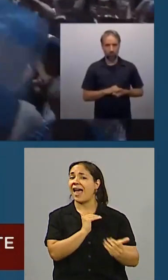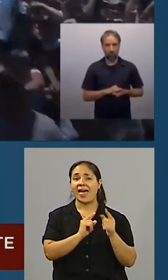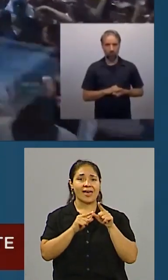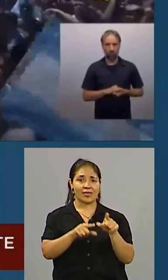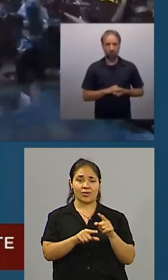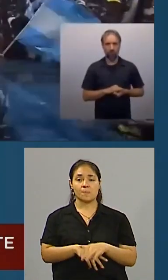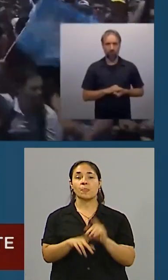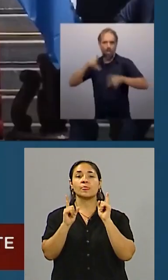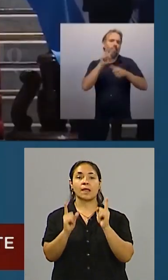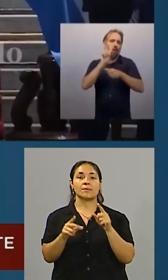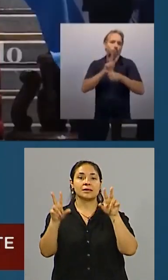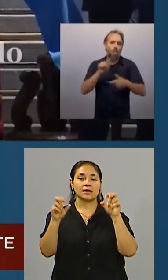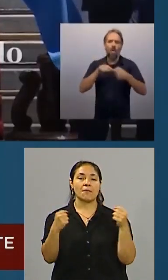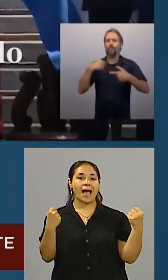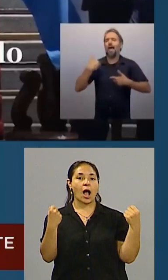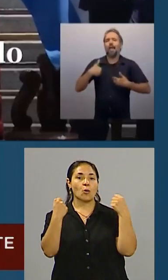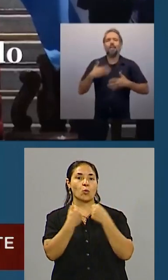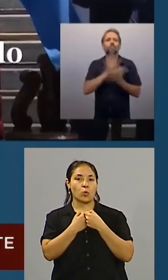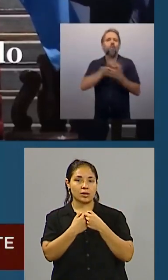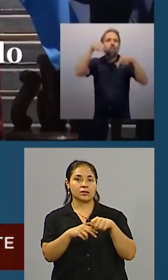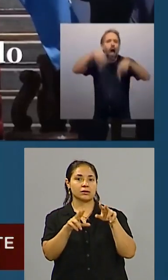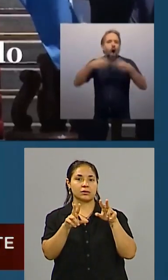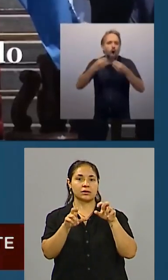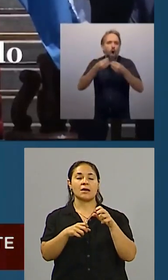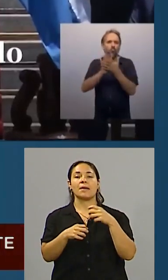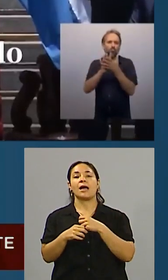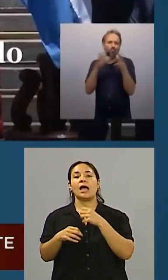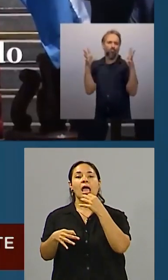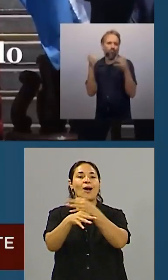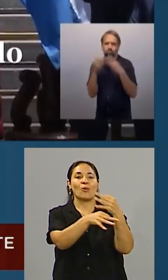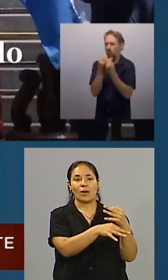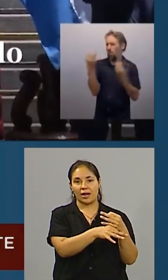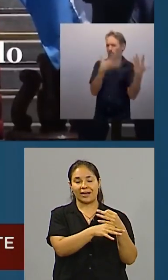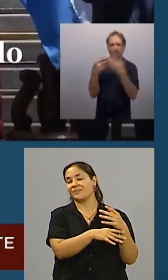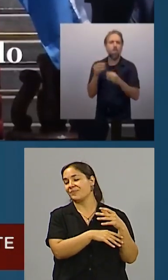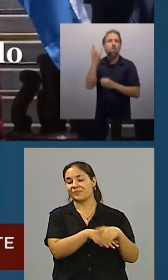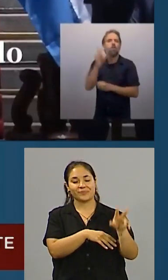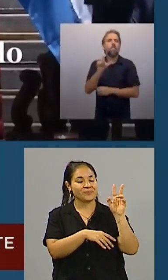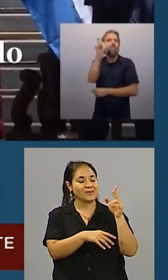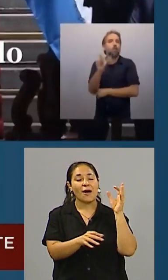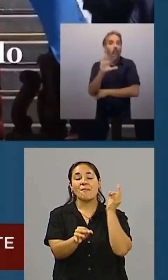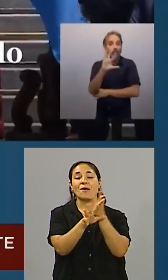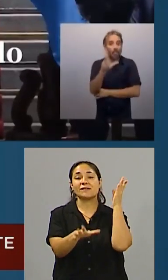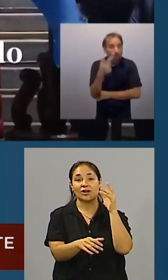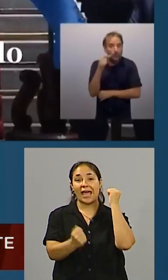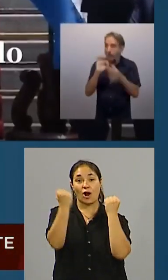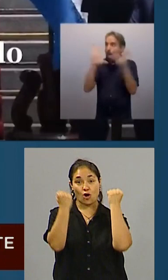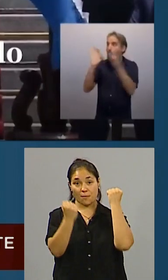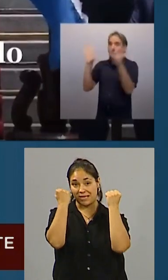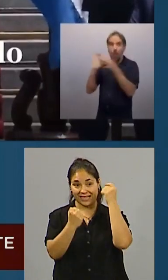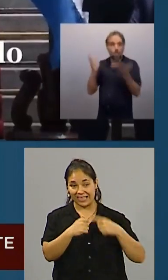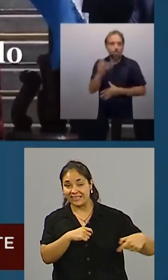el consenso general de la escuela que sean, los economistas que uh-huh. planteaban, ninguno ve una inflación, a menos que